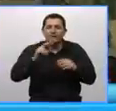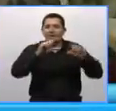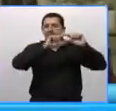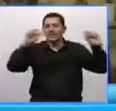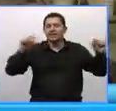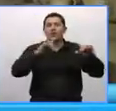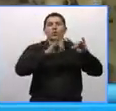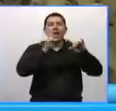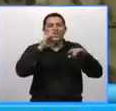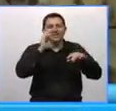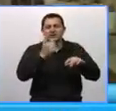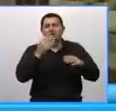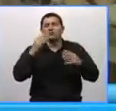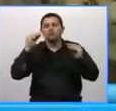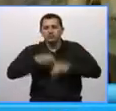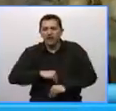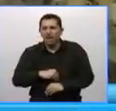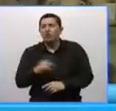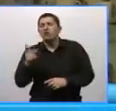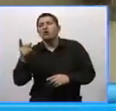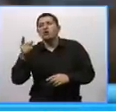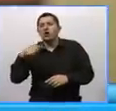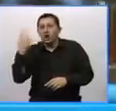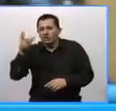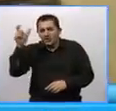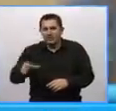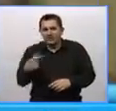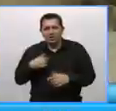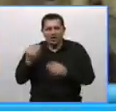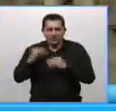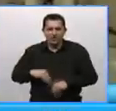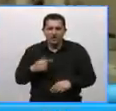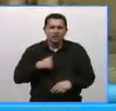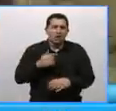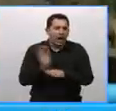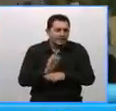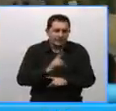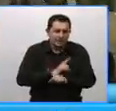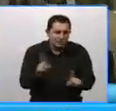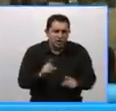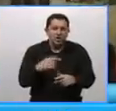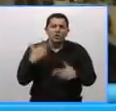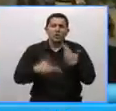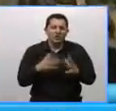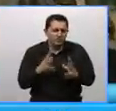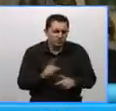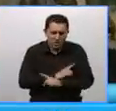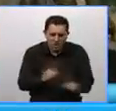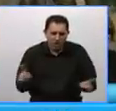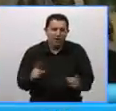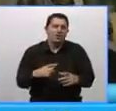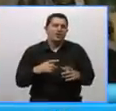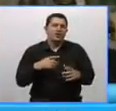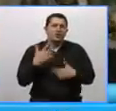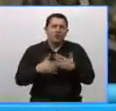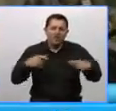para saber que hay gente que es más frustrada que yo, que no soy ni buena actriz, ni buena jugadora de fútbol, ni buena jugadora